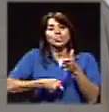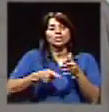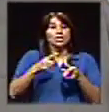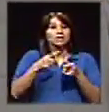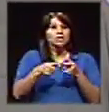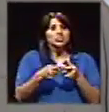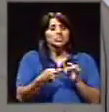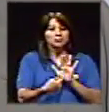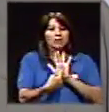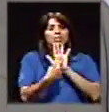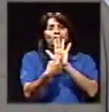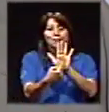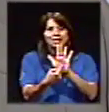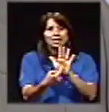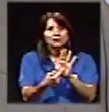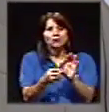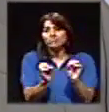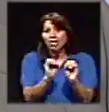credibilidad porque no tenía